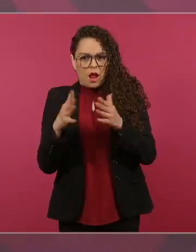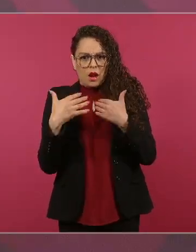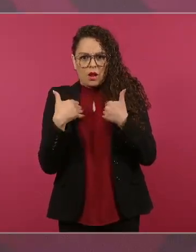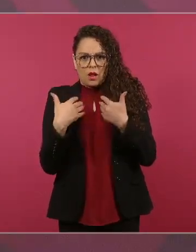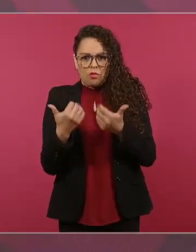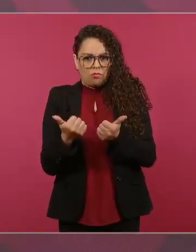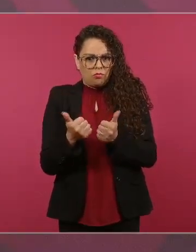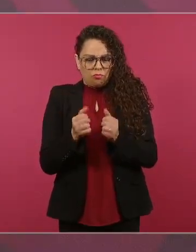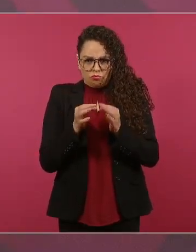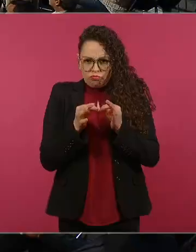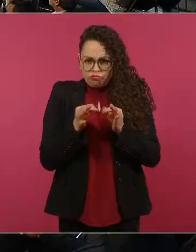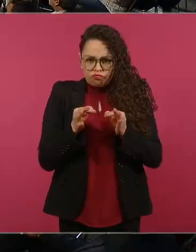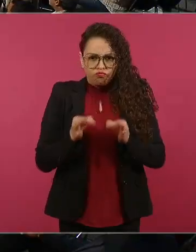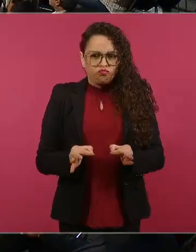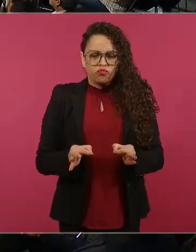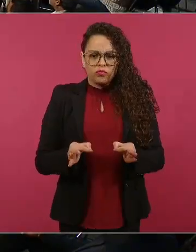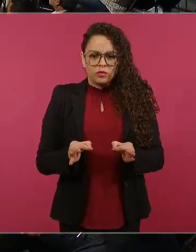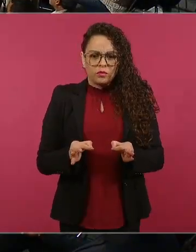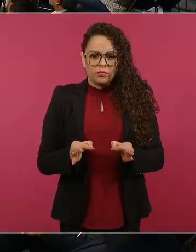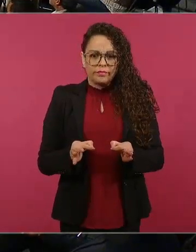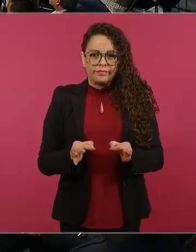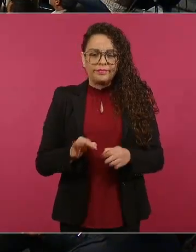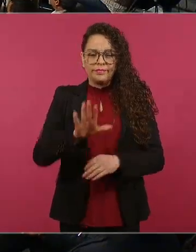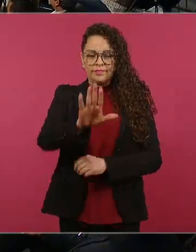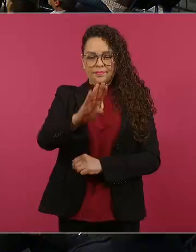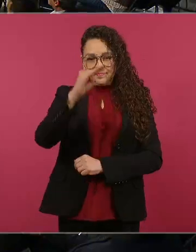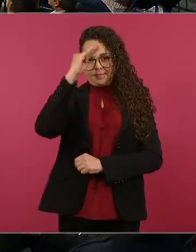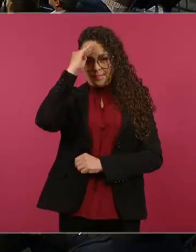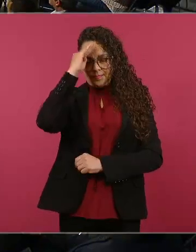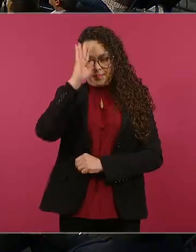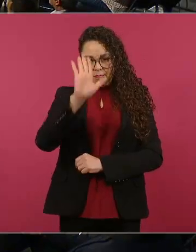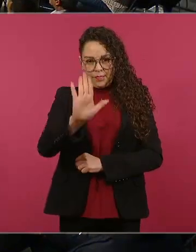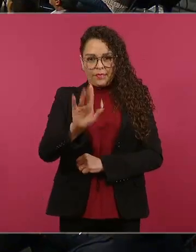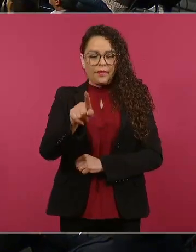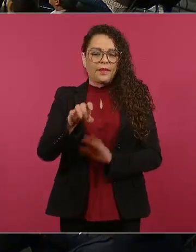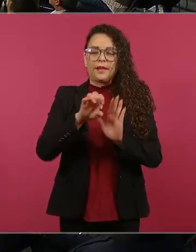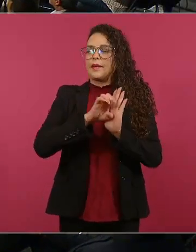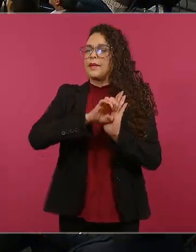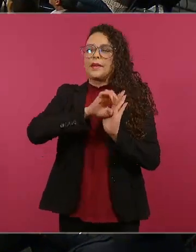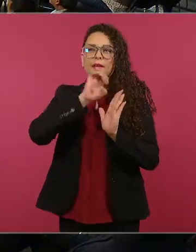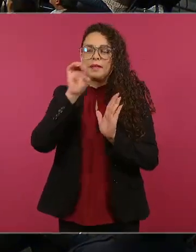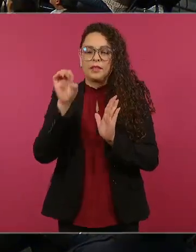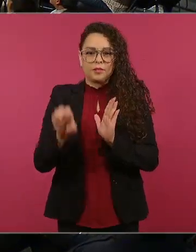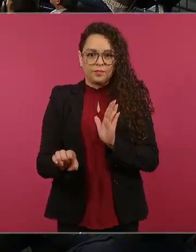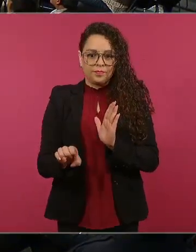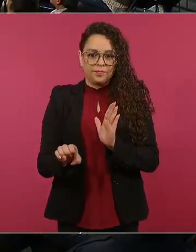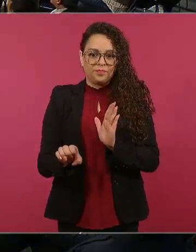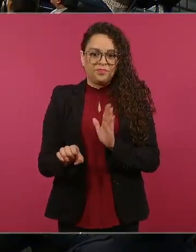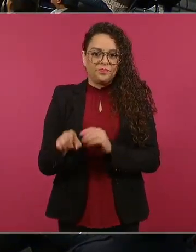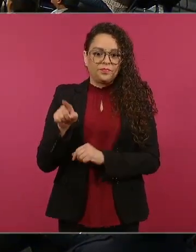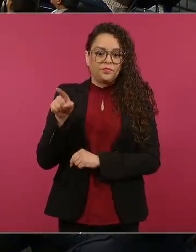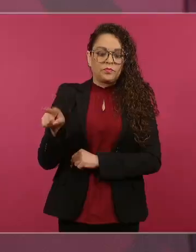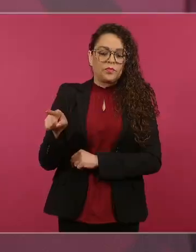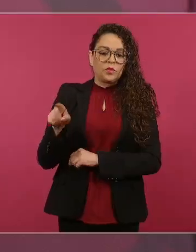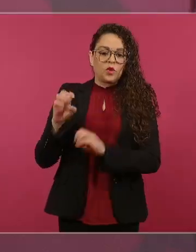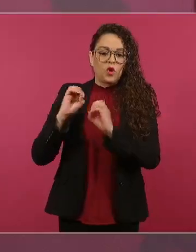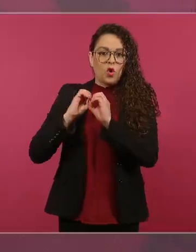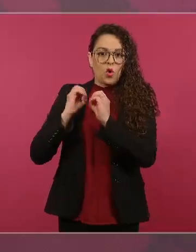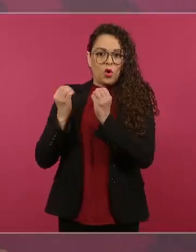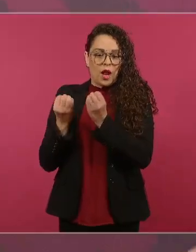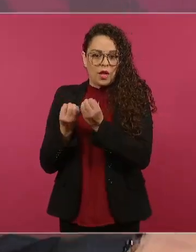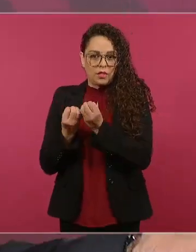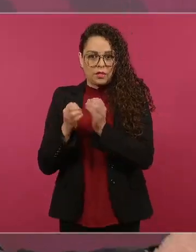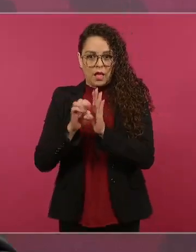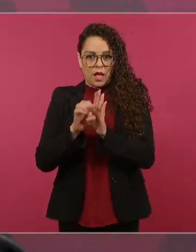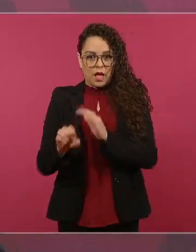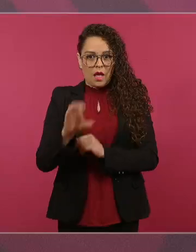Pero, por ejemplo, el financiamiento a organizaciones como las de Claudio X. González,